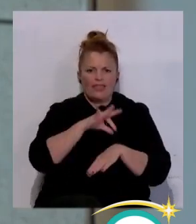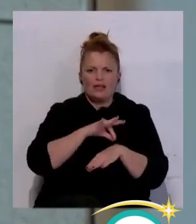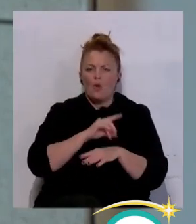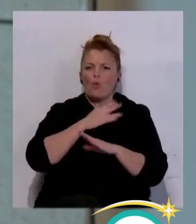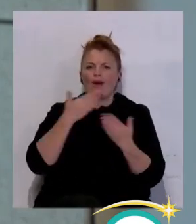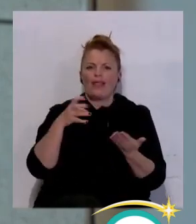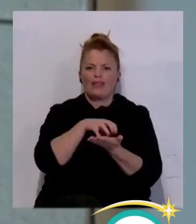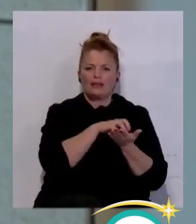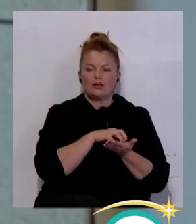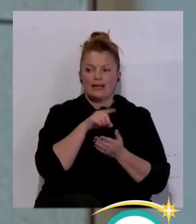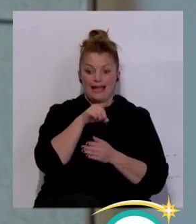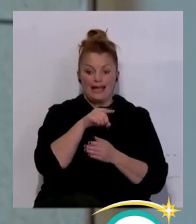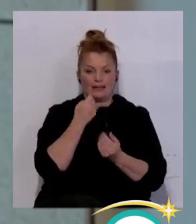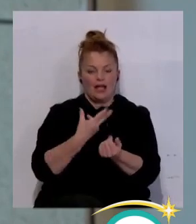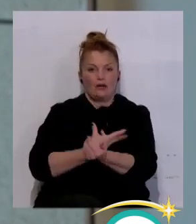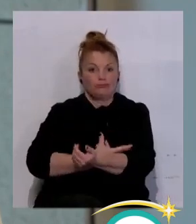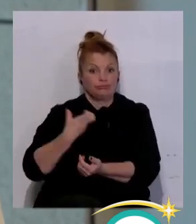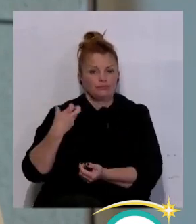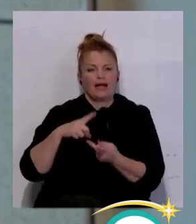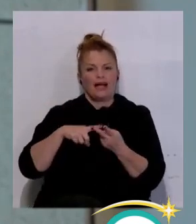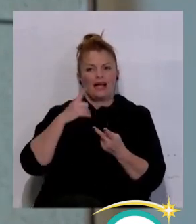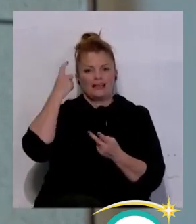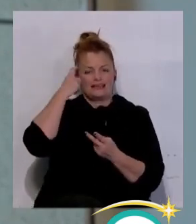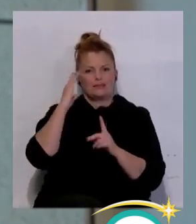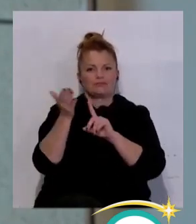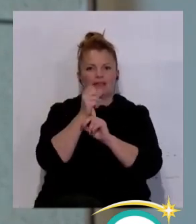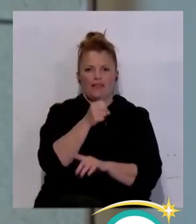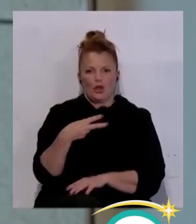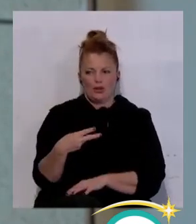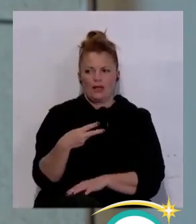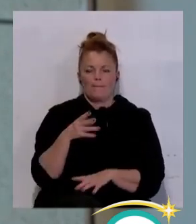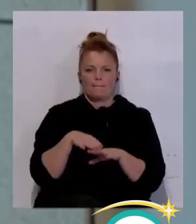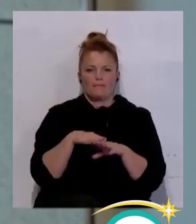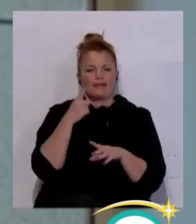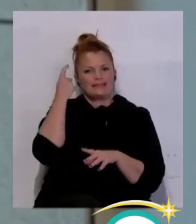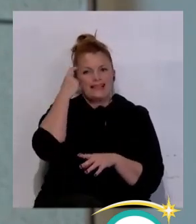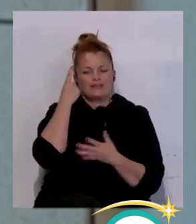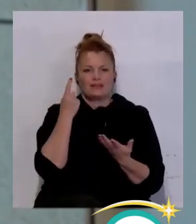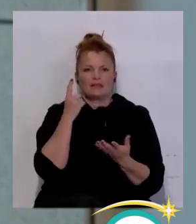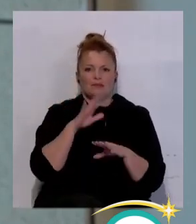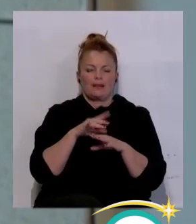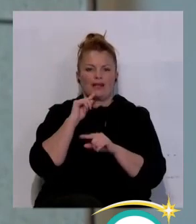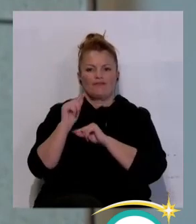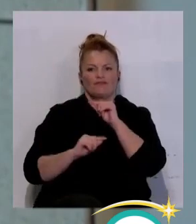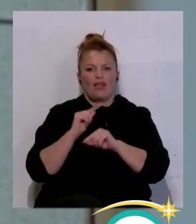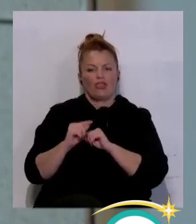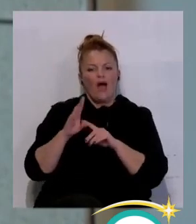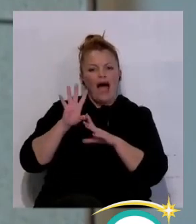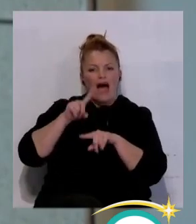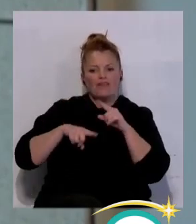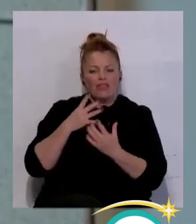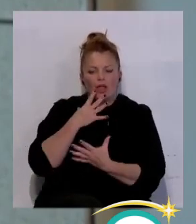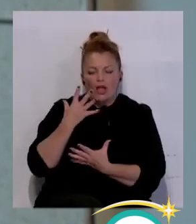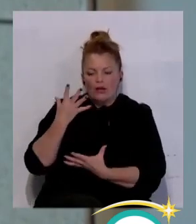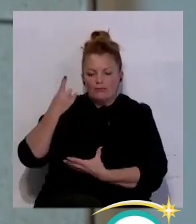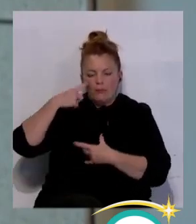centro, pues en esta extracción alcanzar el diagnóstico, ¿no?, realizar esa serología para sacar esa infección oculta, ¿no?,